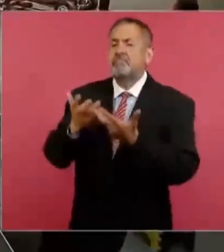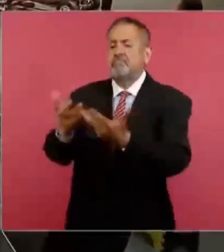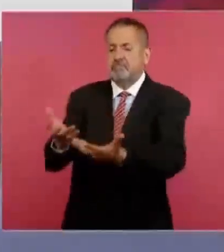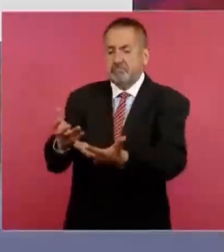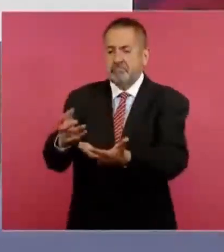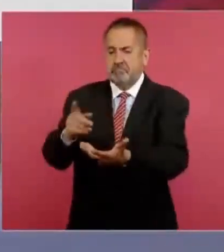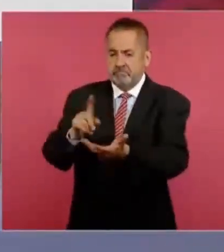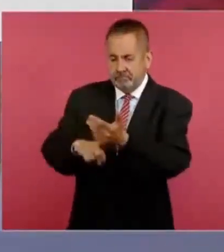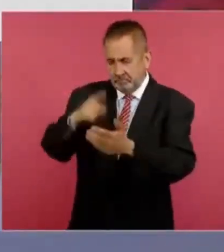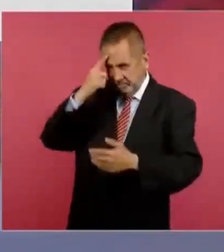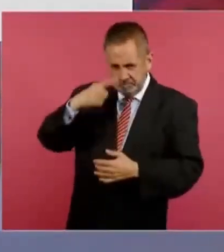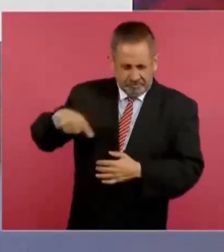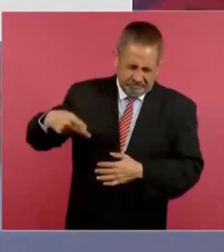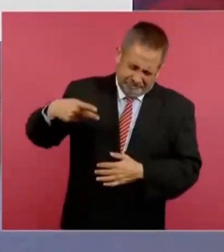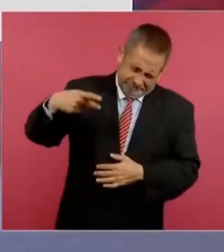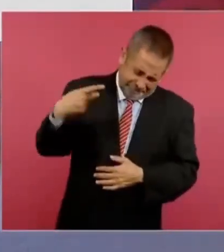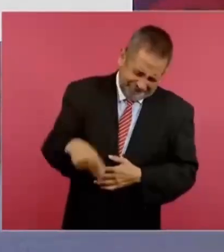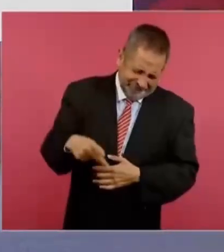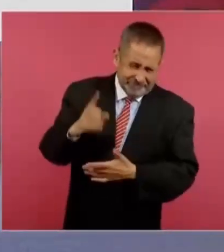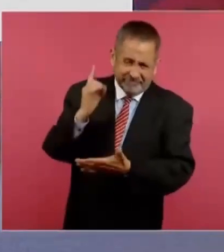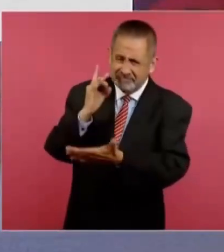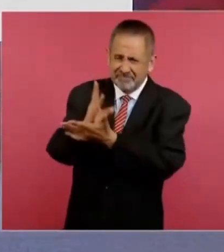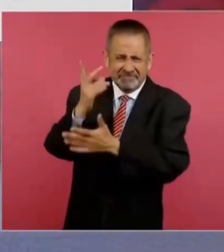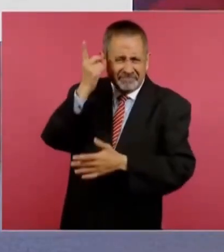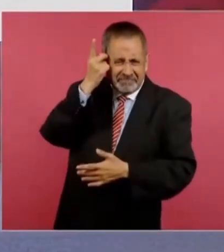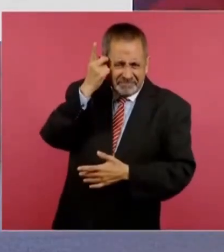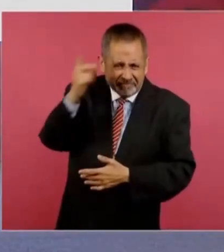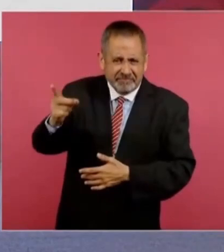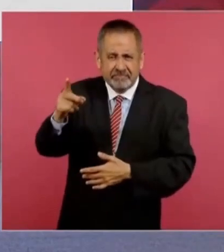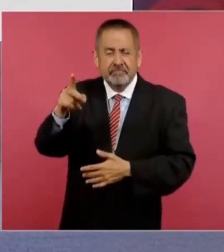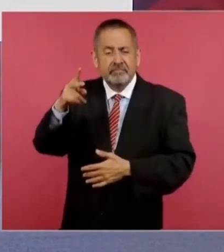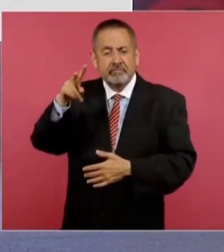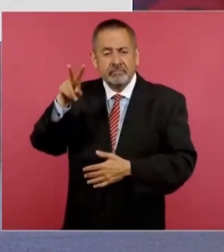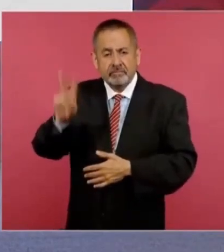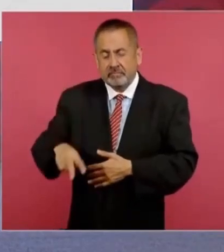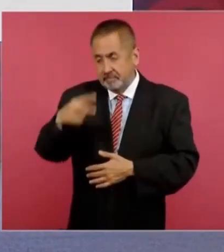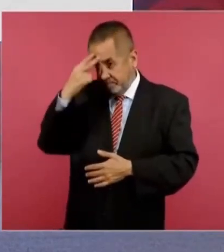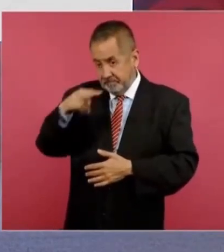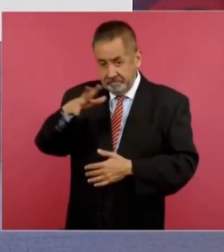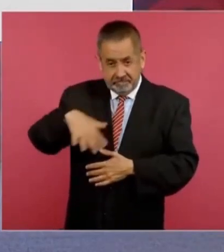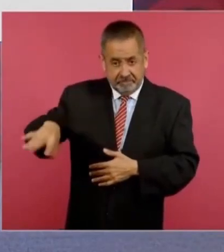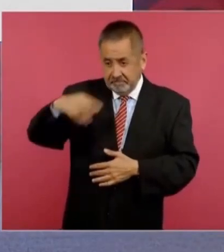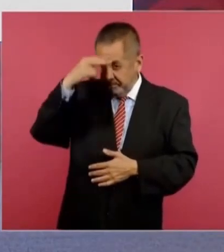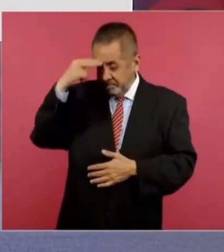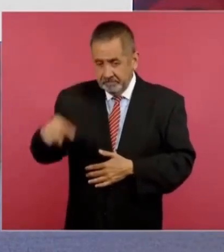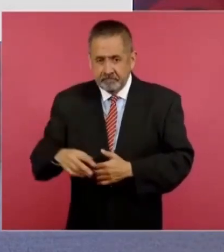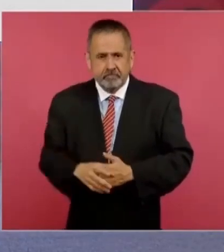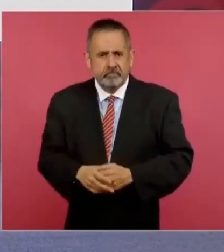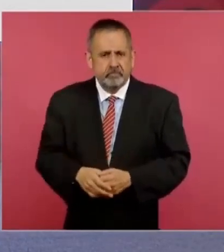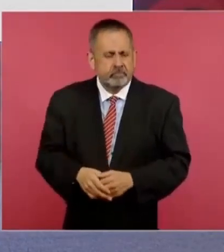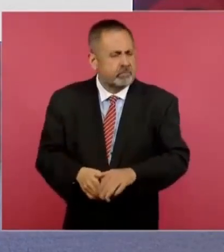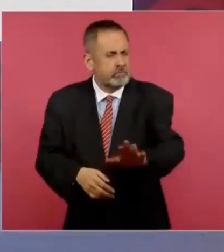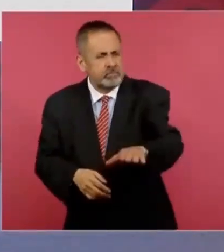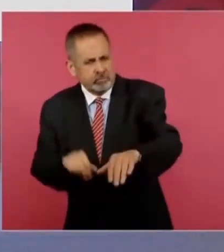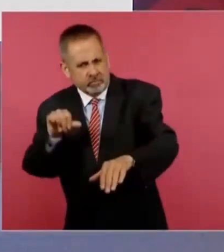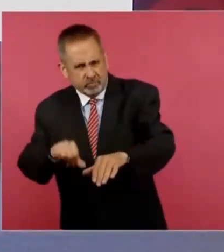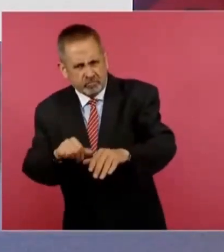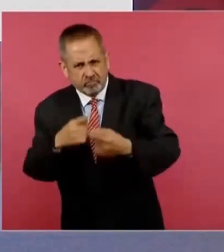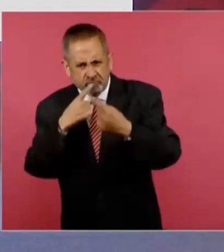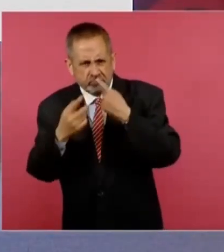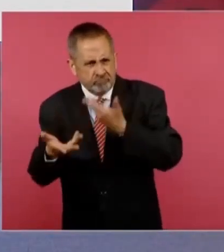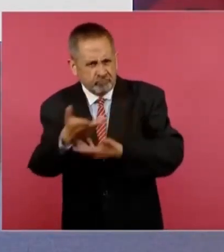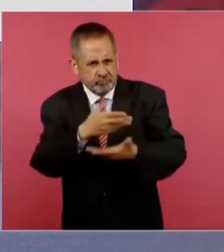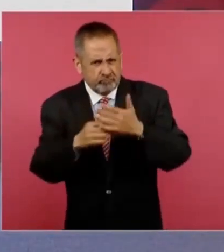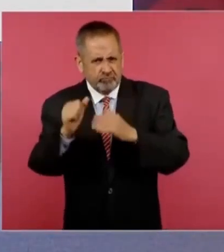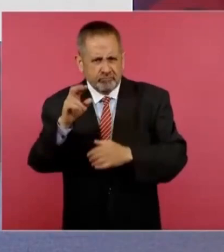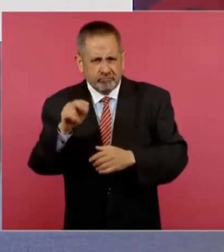de la exclusiva propiedad de la nación. ¿Hoy van a resolver eso? Hoy van a discutir el amparo